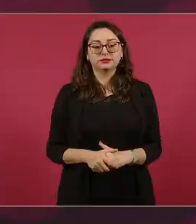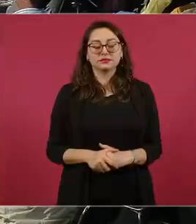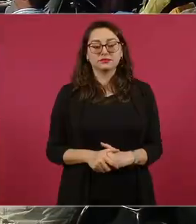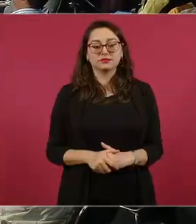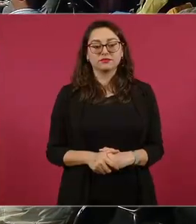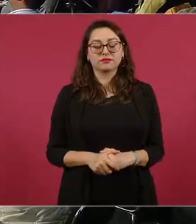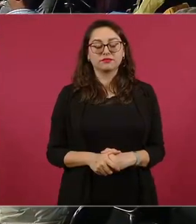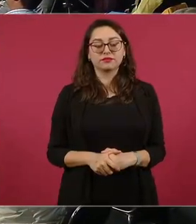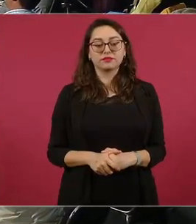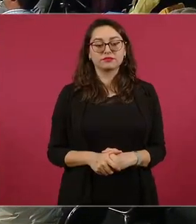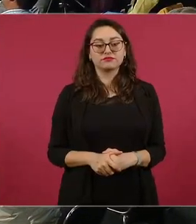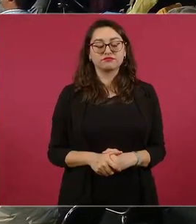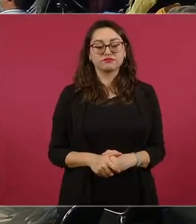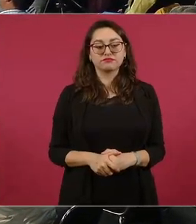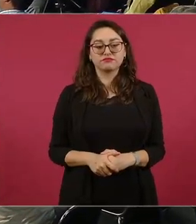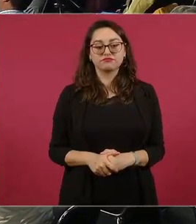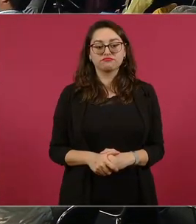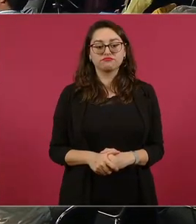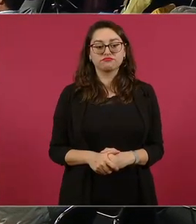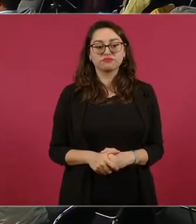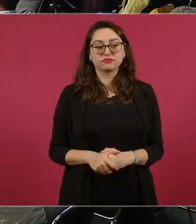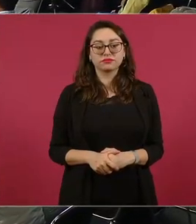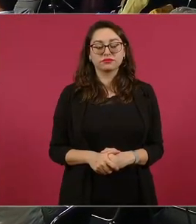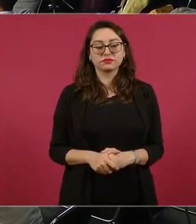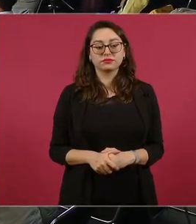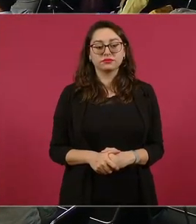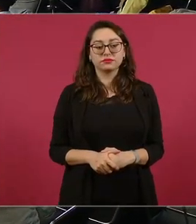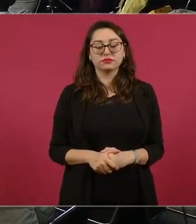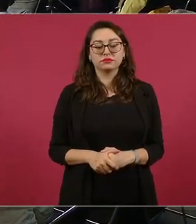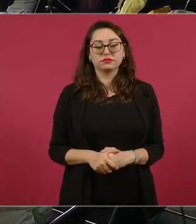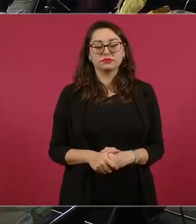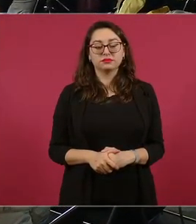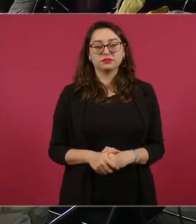y el piloto me manda a decir